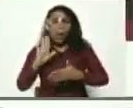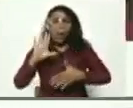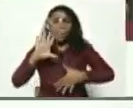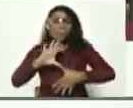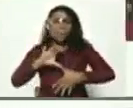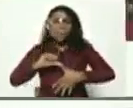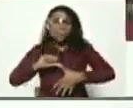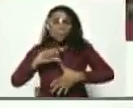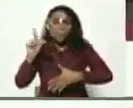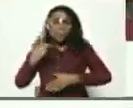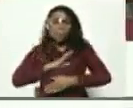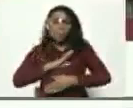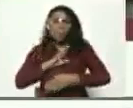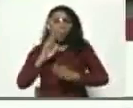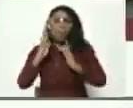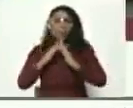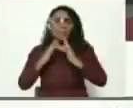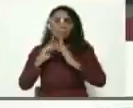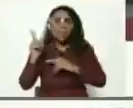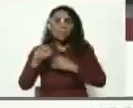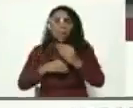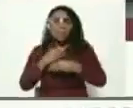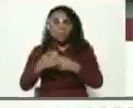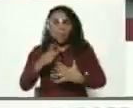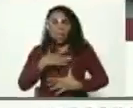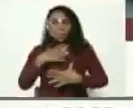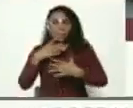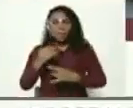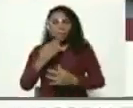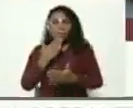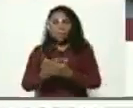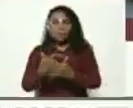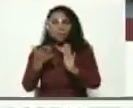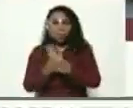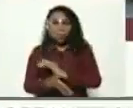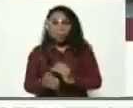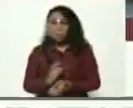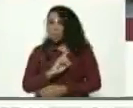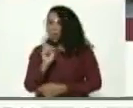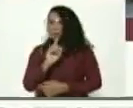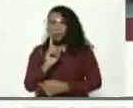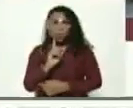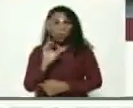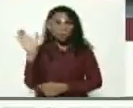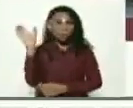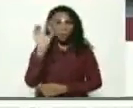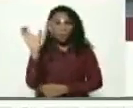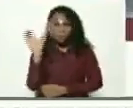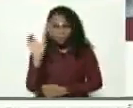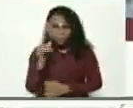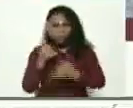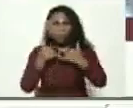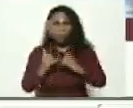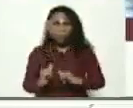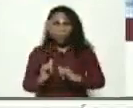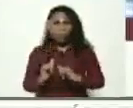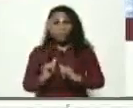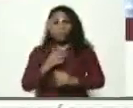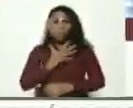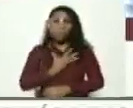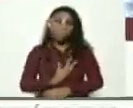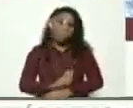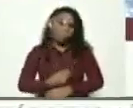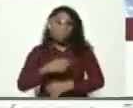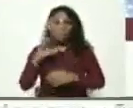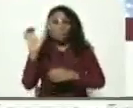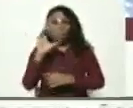patria, y agradece a Cullen el interés que ha tomado por ella. No es el caraqueño, el hijo de la infeliz Caracas, que se